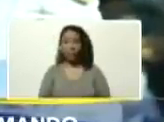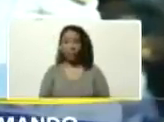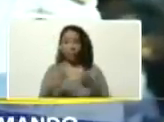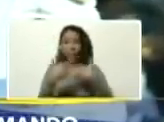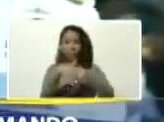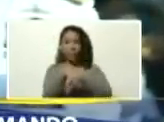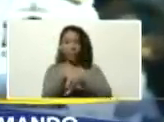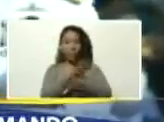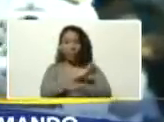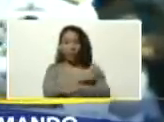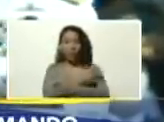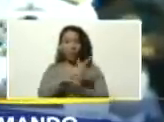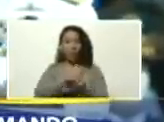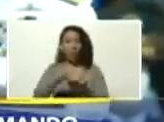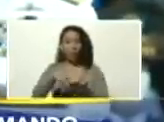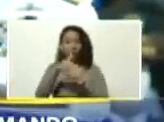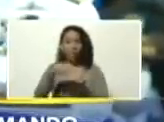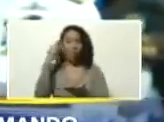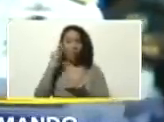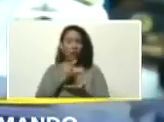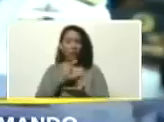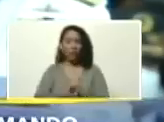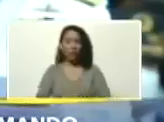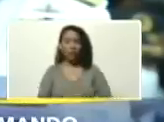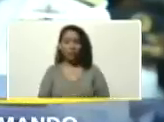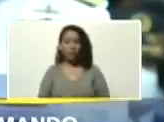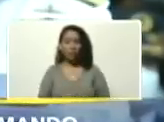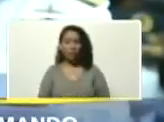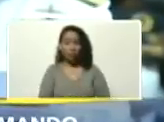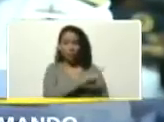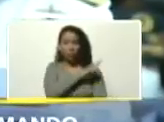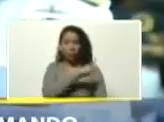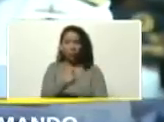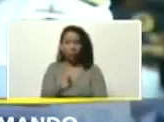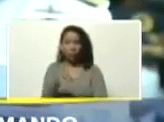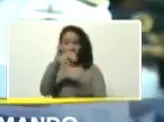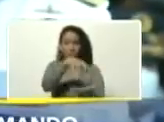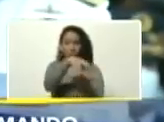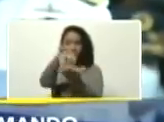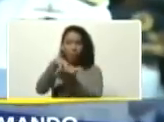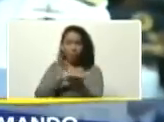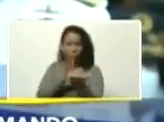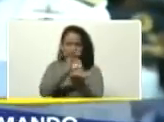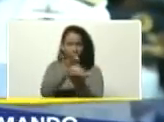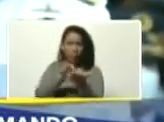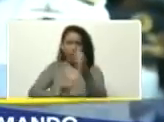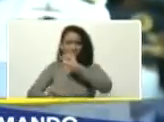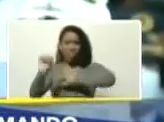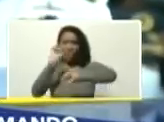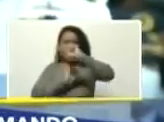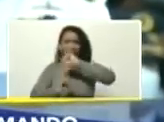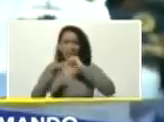integrantes de la Fuerza Armada Nacional Bolivariana, comandantes de las regiones estratégicas de defensa integral,